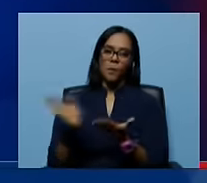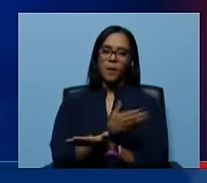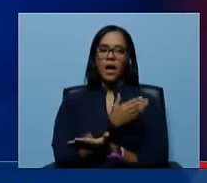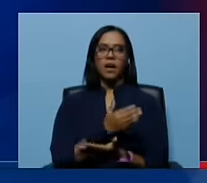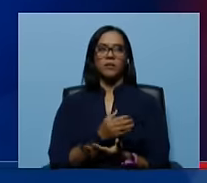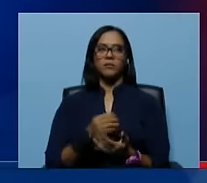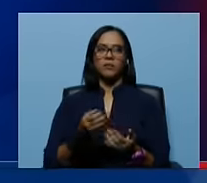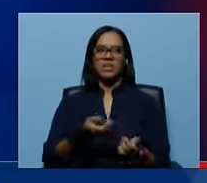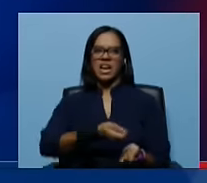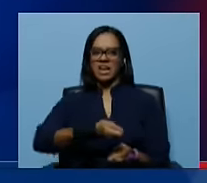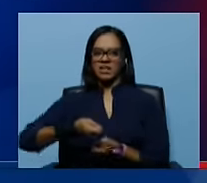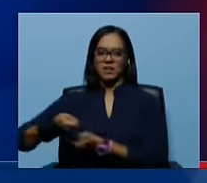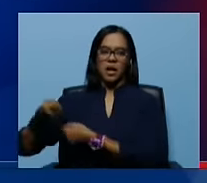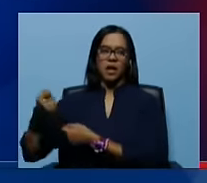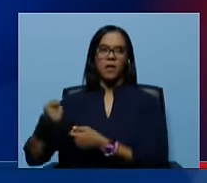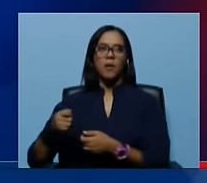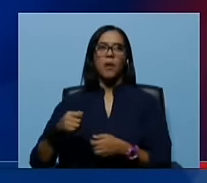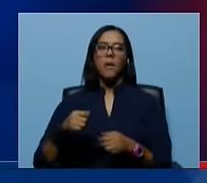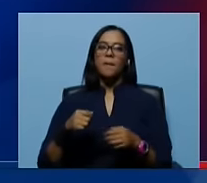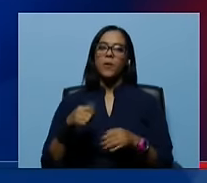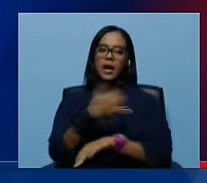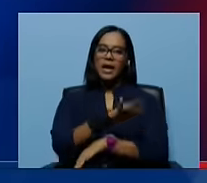y arrastraron por las calles de Guanares